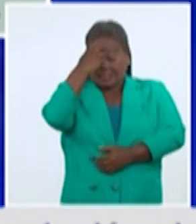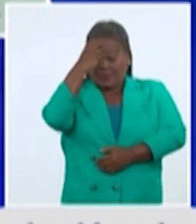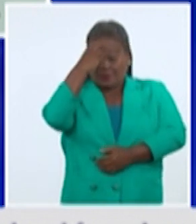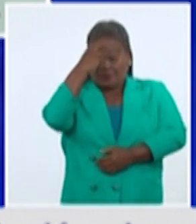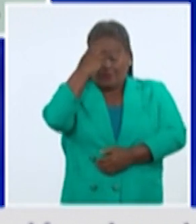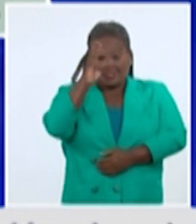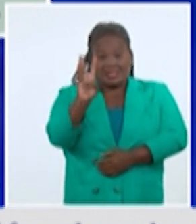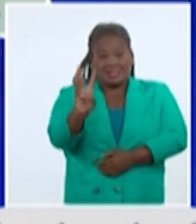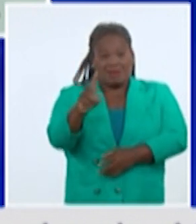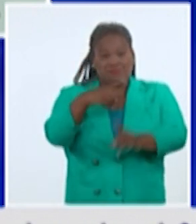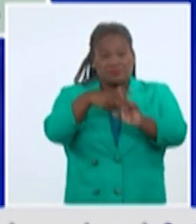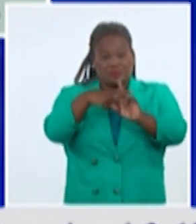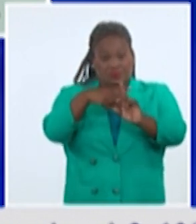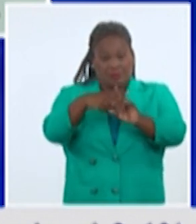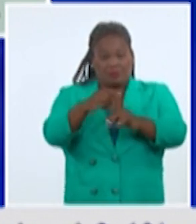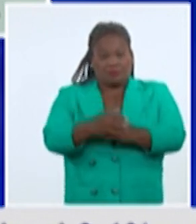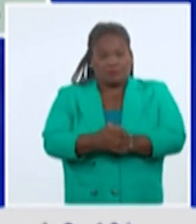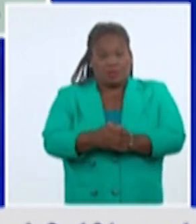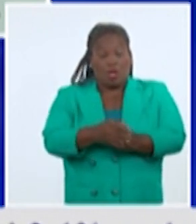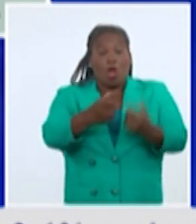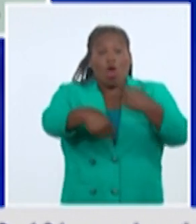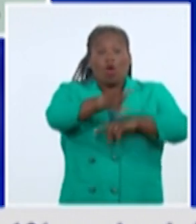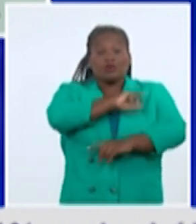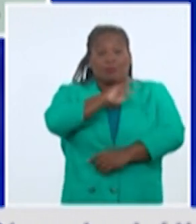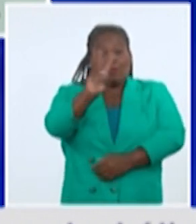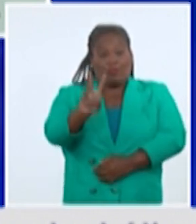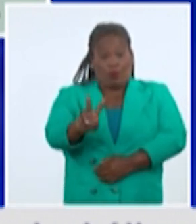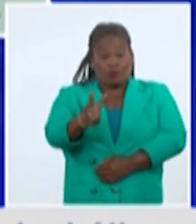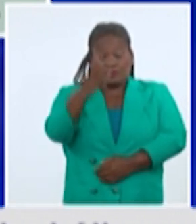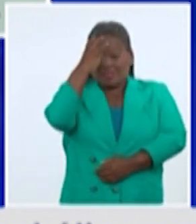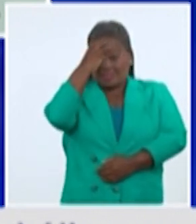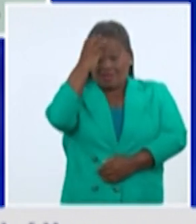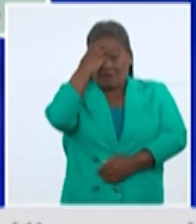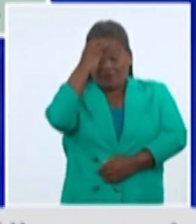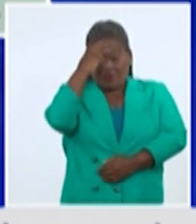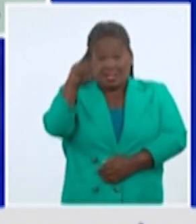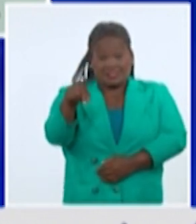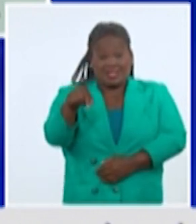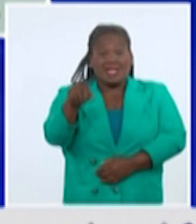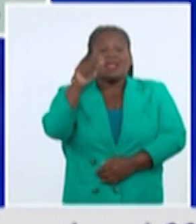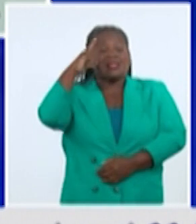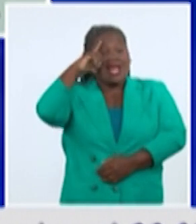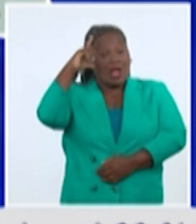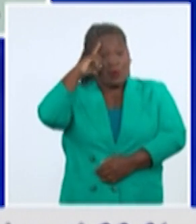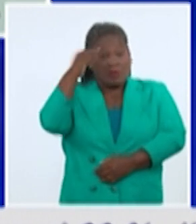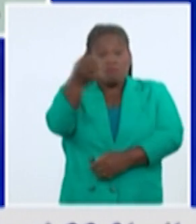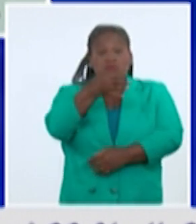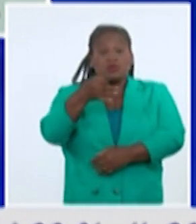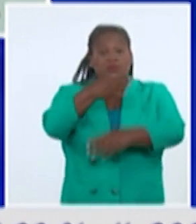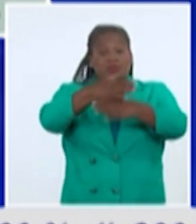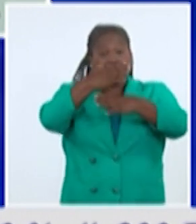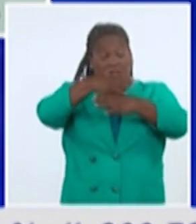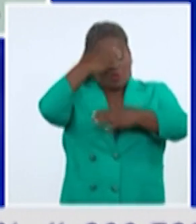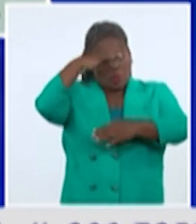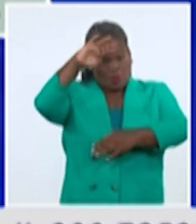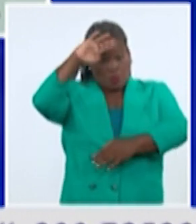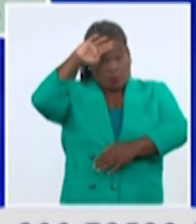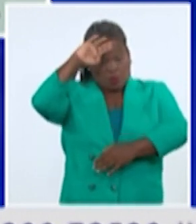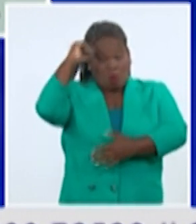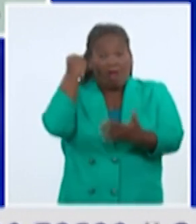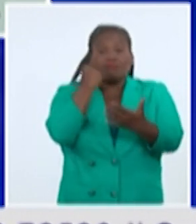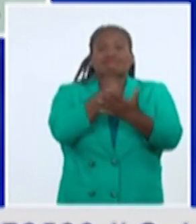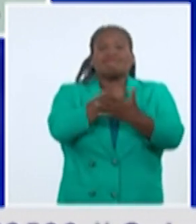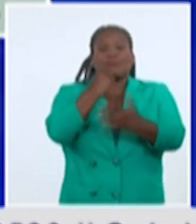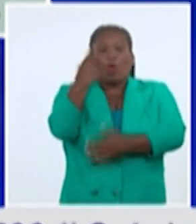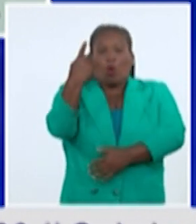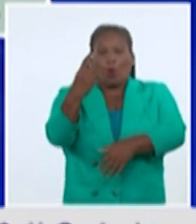casos positivos, Contramaestre 2, al igual que Tercer Frente y San Luis, y el municipio de Santiago de Cuba solo confirma un